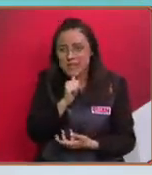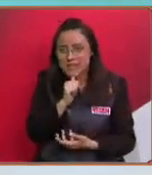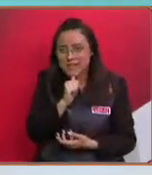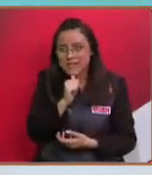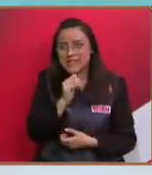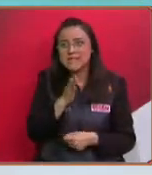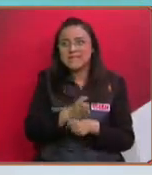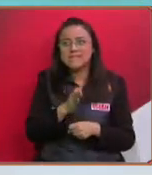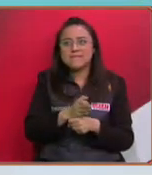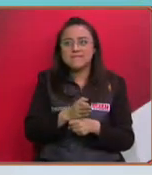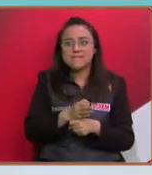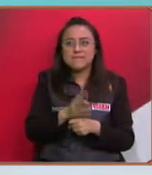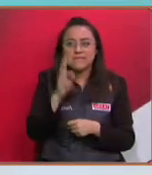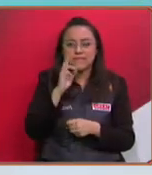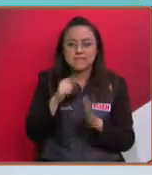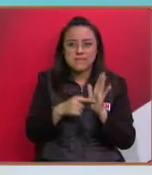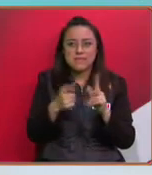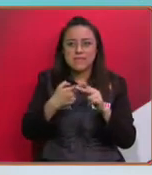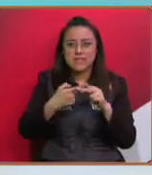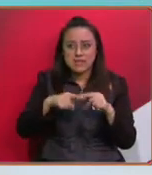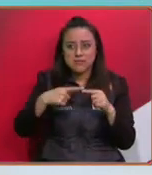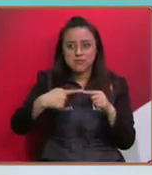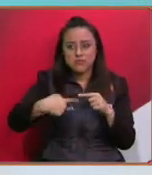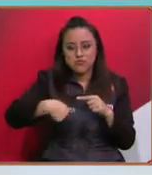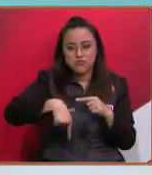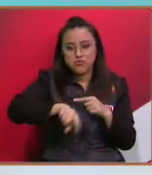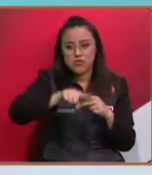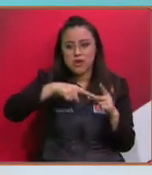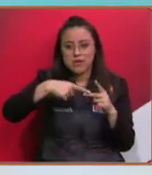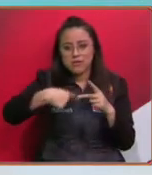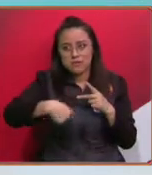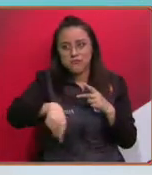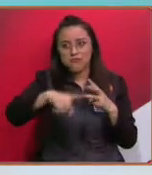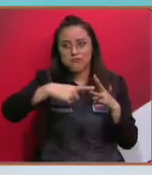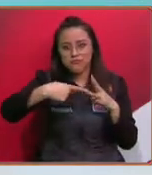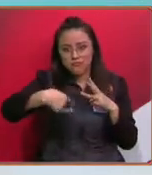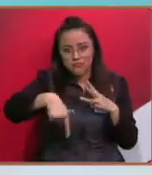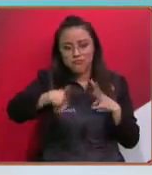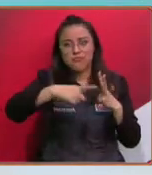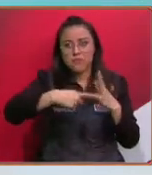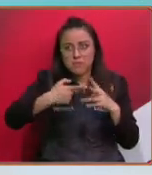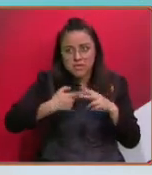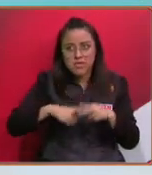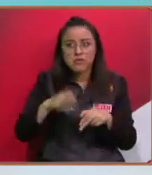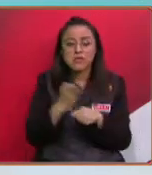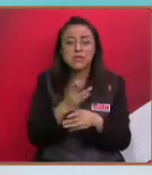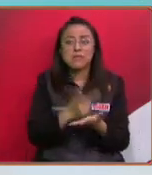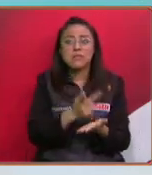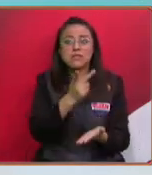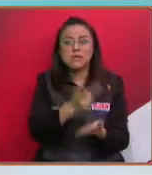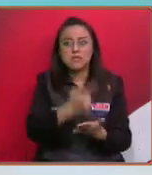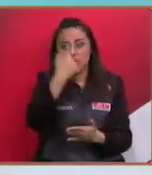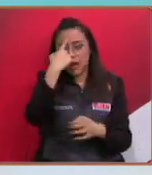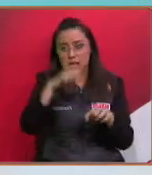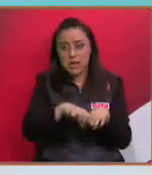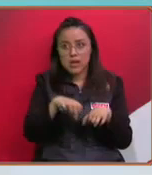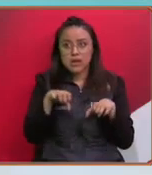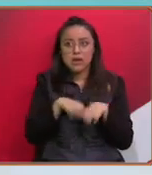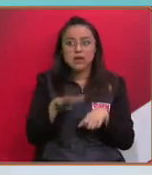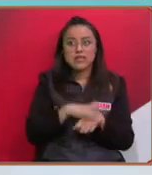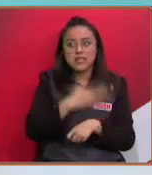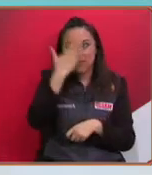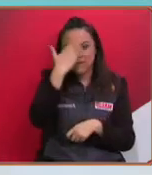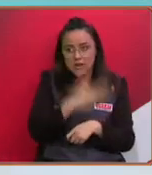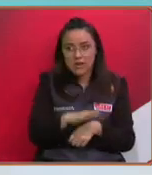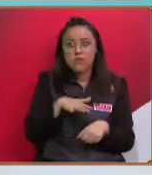este es más o menos el momento de la entrega. Así salieron las unidades. Así salieron. Que estas unidades están prestadas ahora para el equipo. Claro. Porque saben la